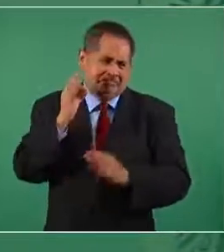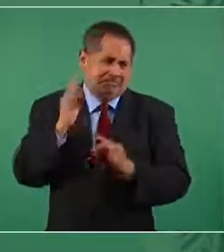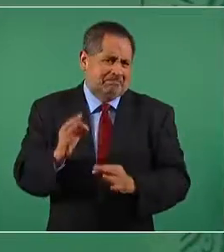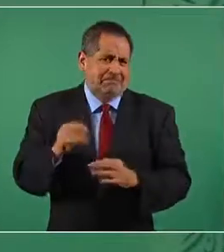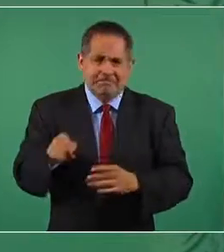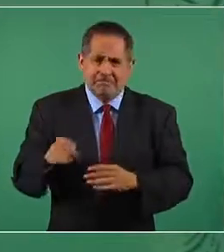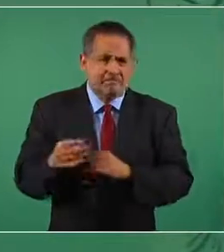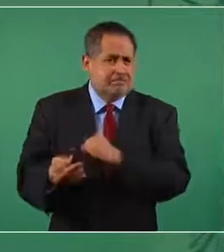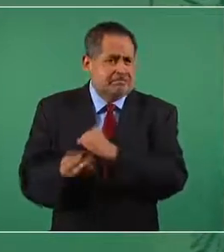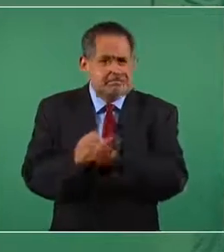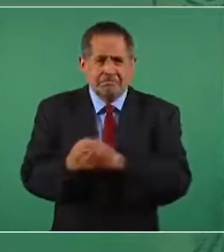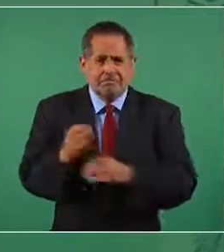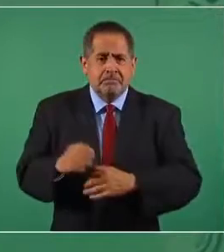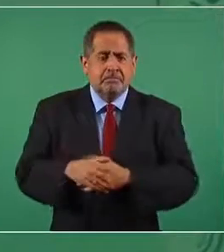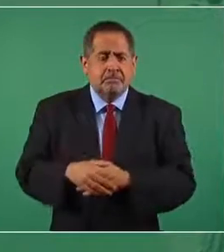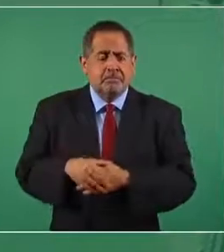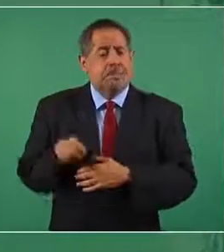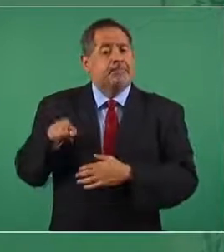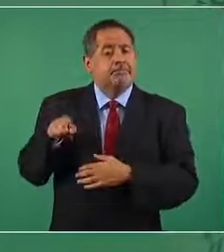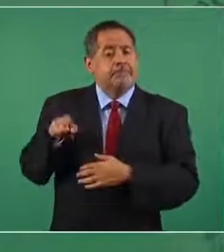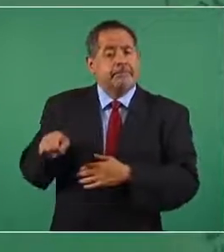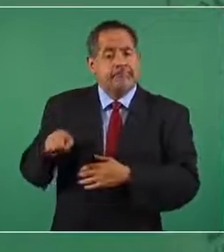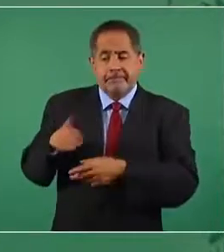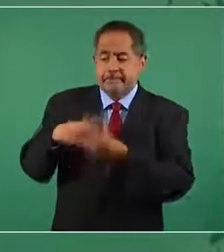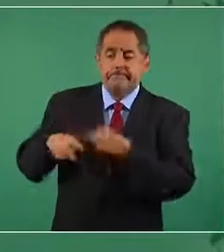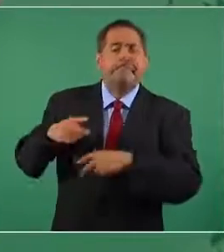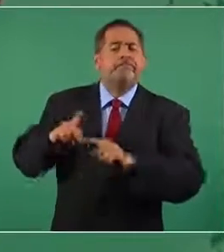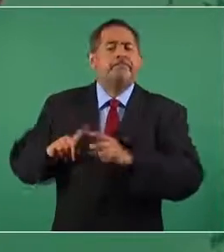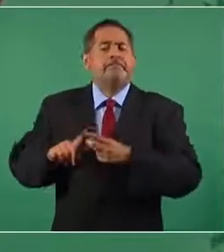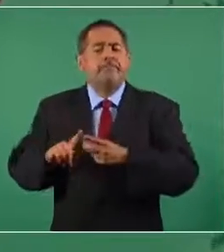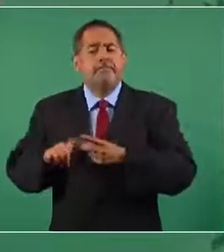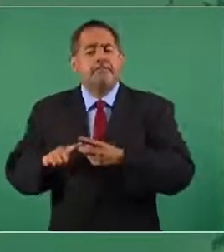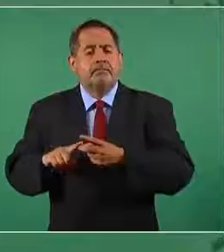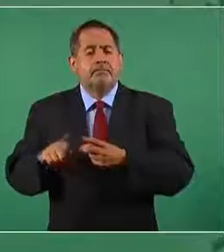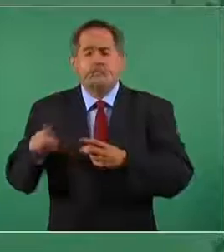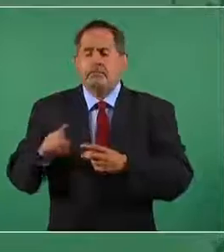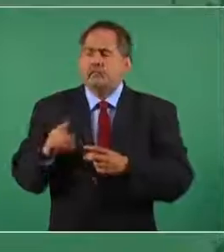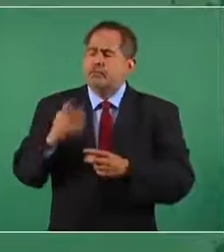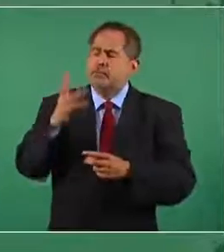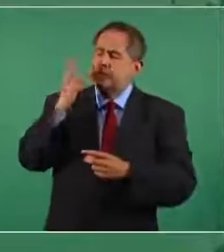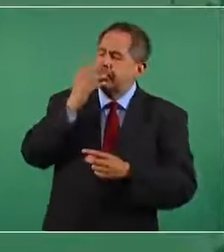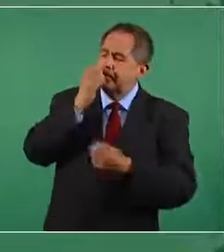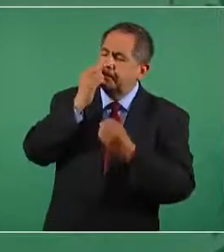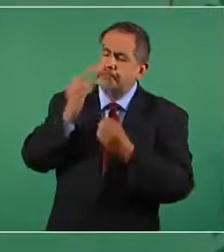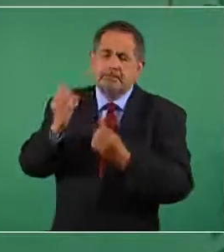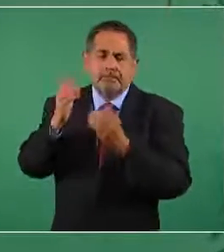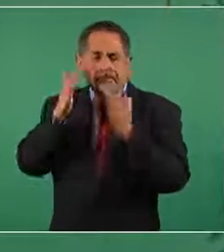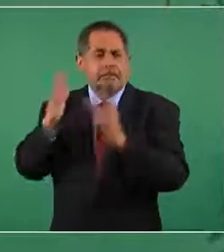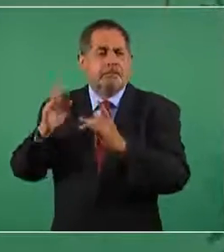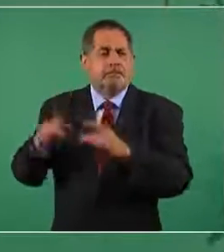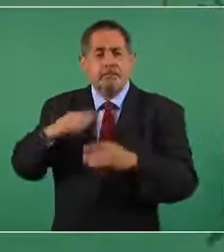que se hace con el bendito maíz,